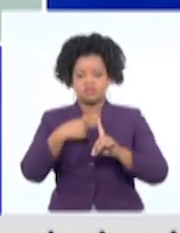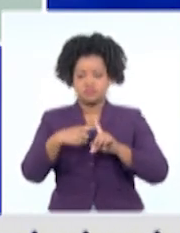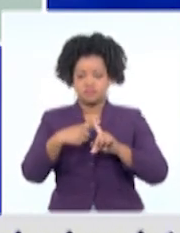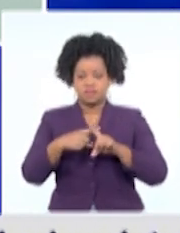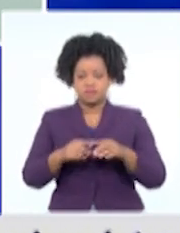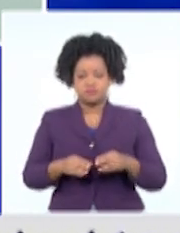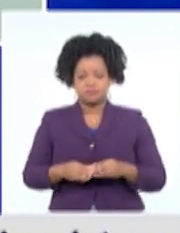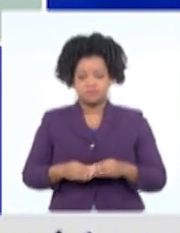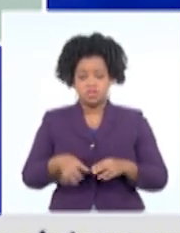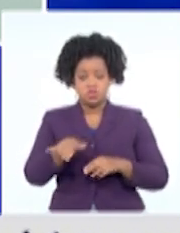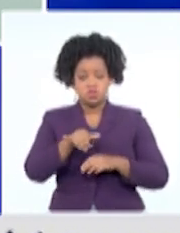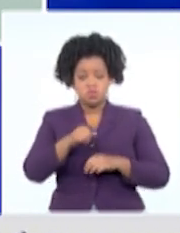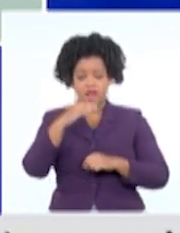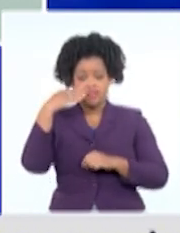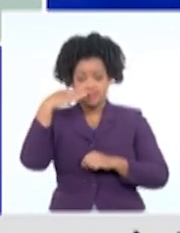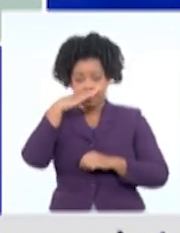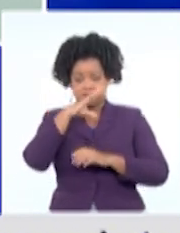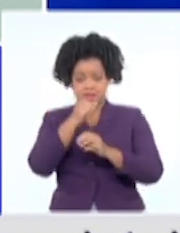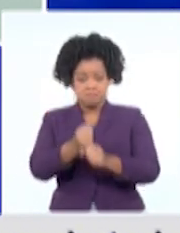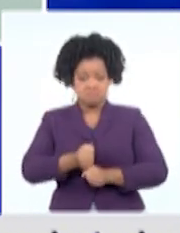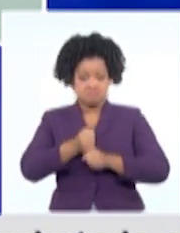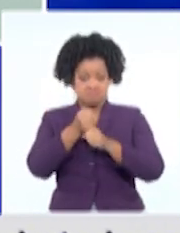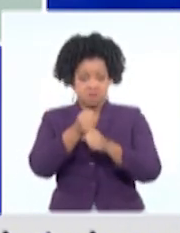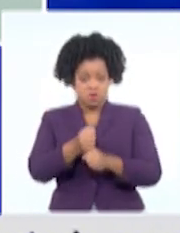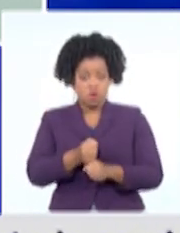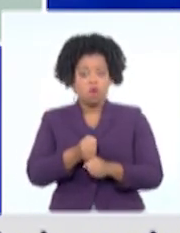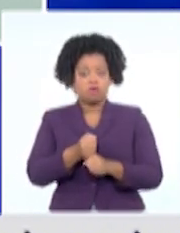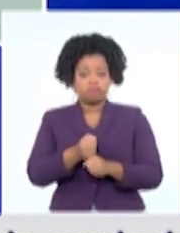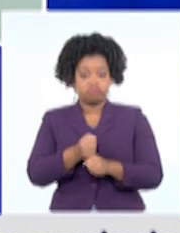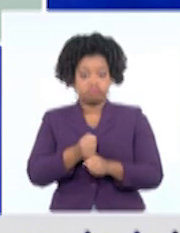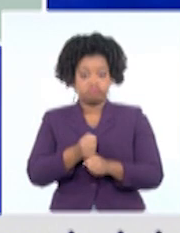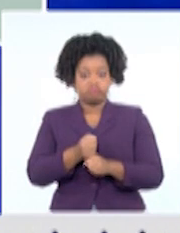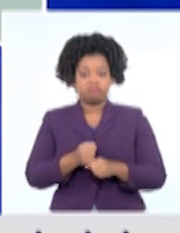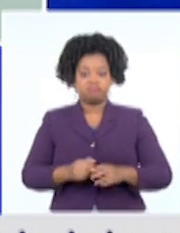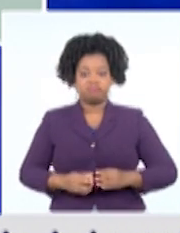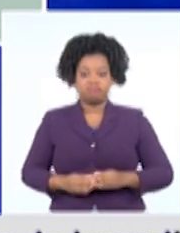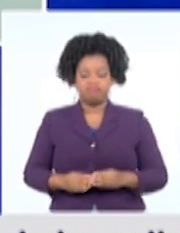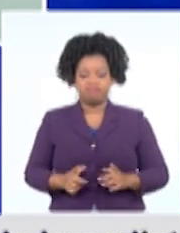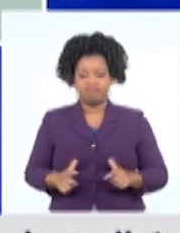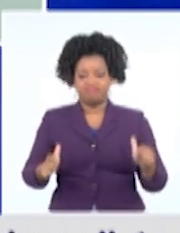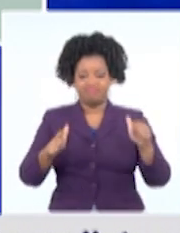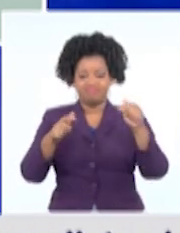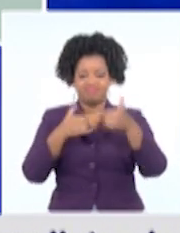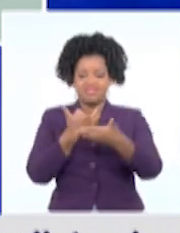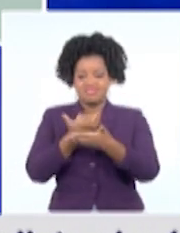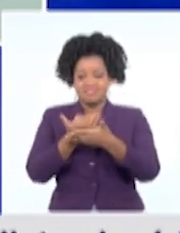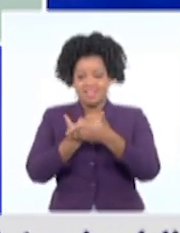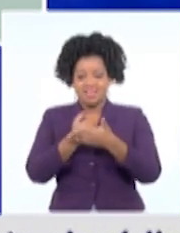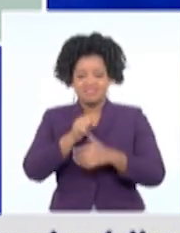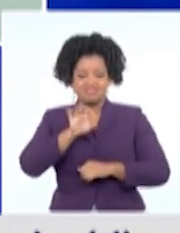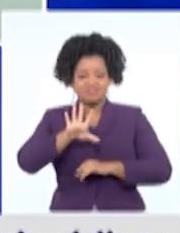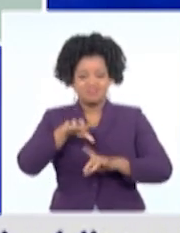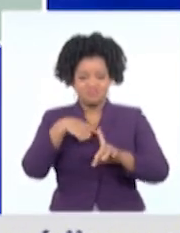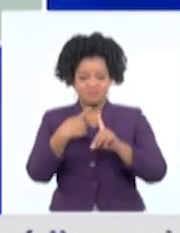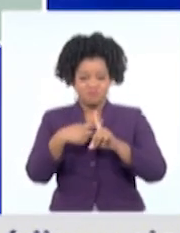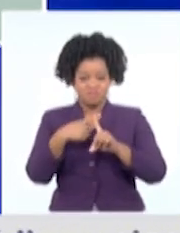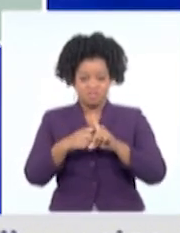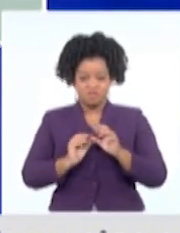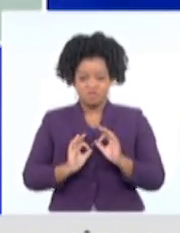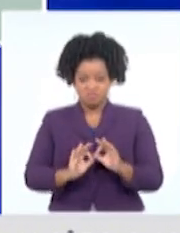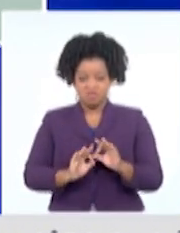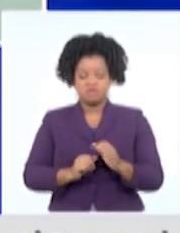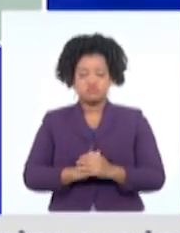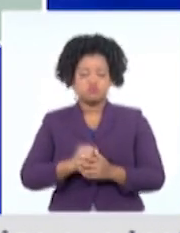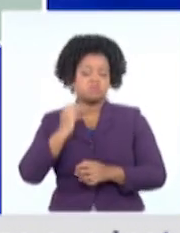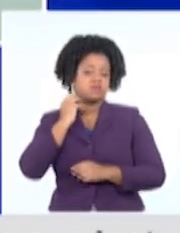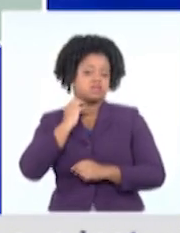igual que Guisa y Pilón. Bartolomé Mazó y Yara reportan 5 casos positivos autóctonos, Manzanillo 4